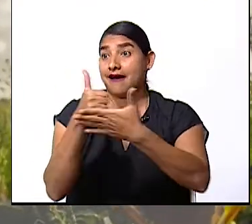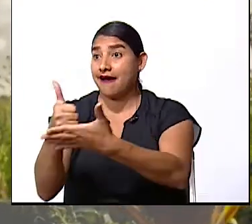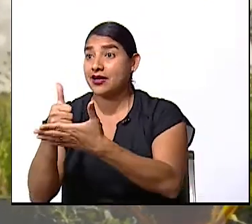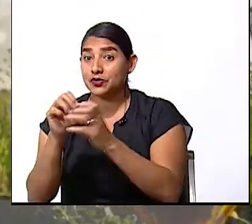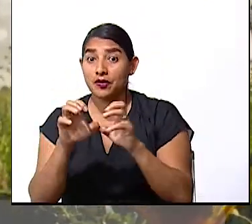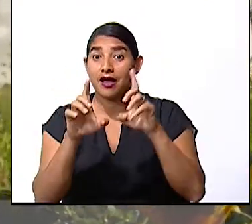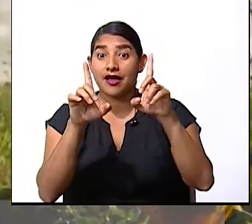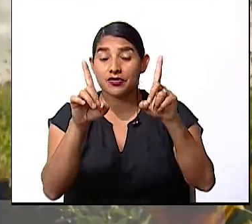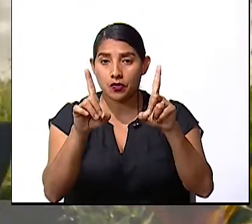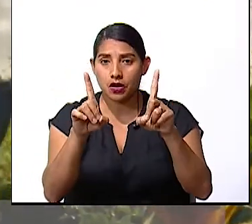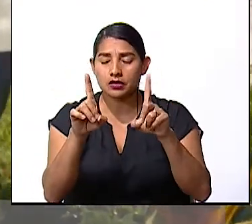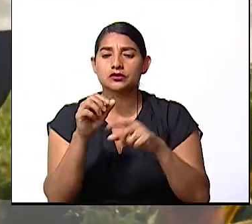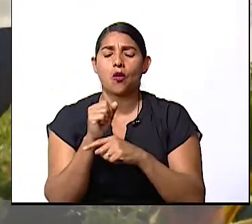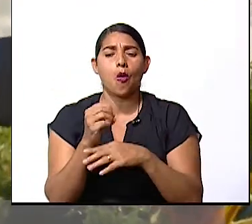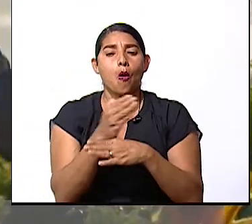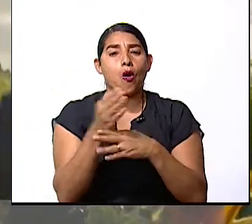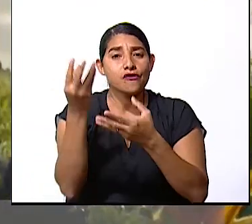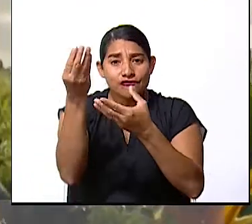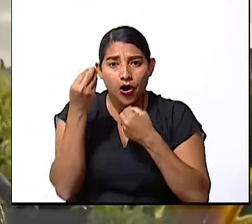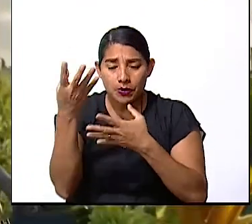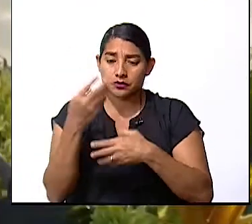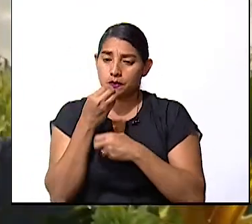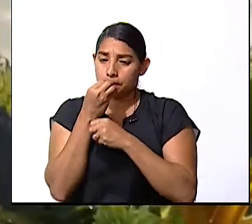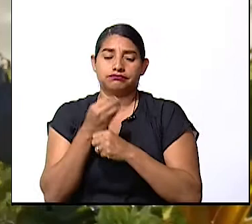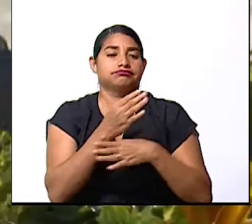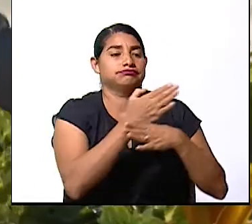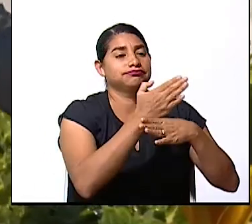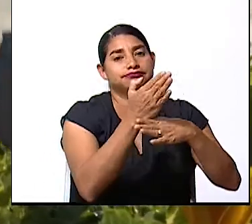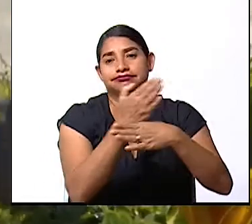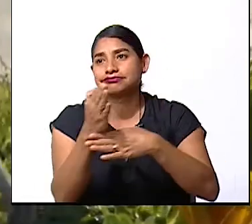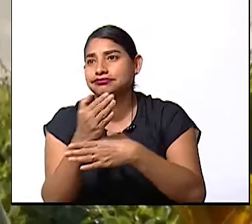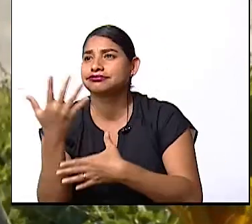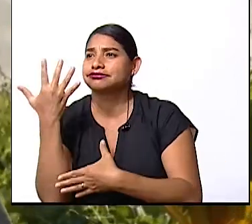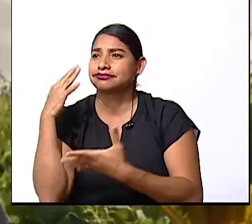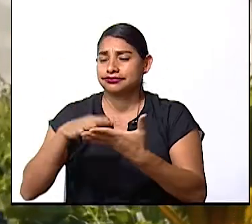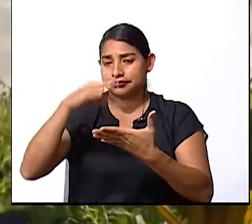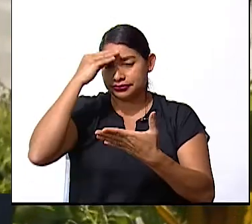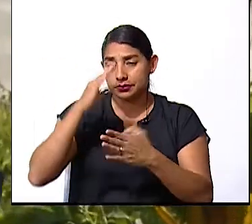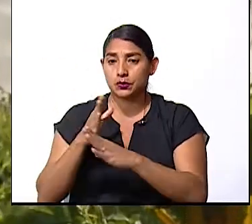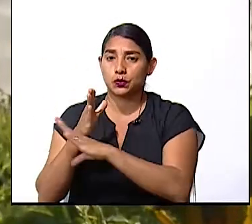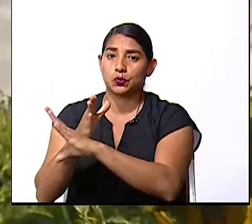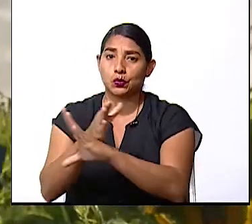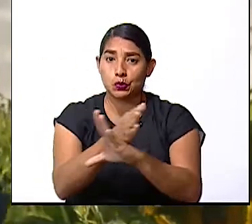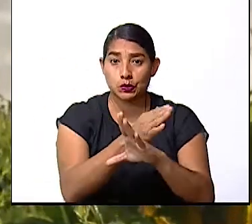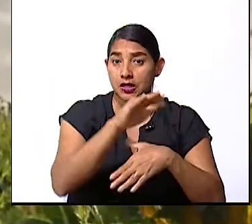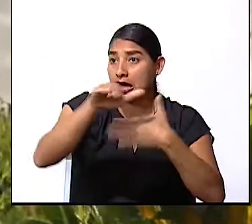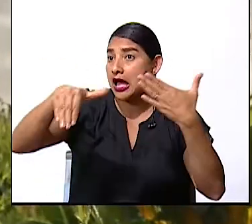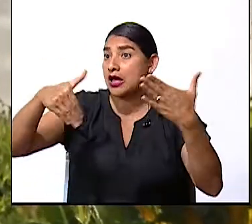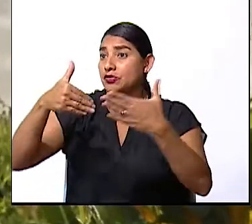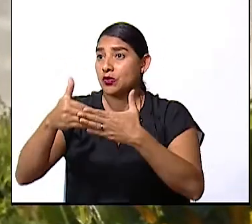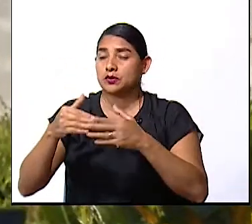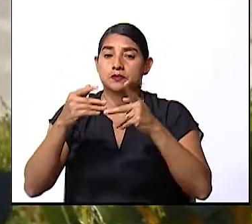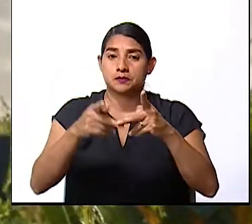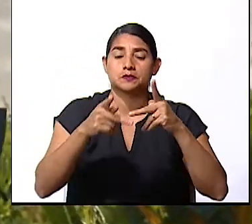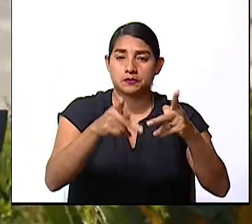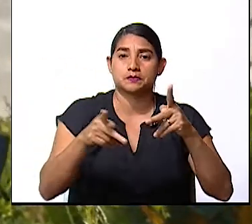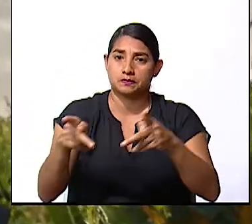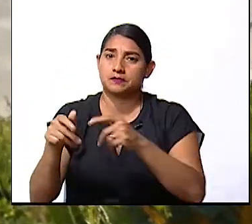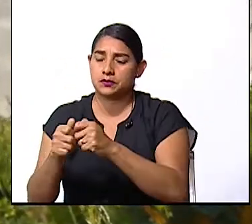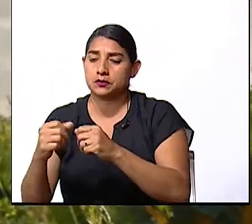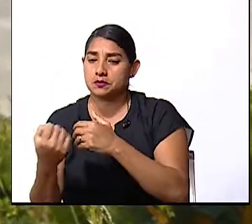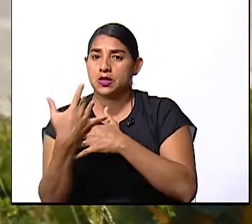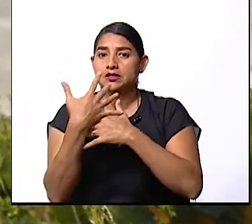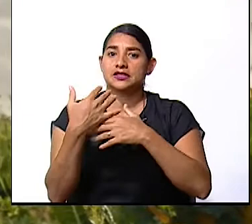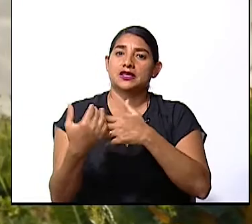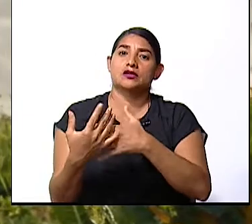educación. Ayuda a compartir información como la mencionada en este vídeo, para convertirte en parte del cambio y para que así más gente